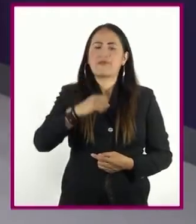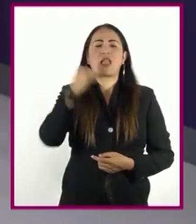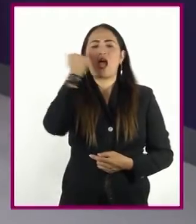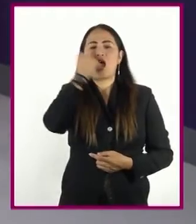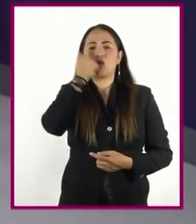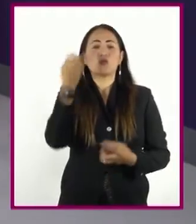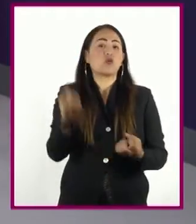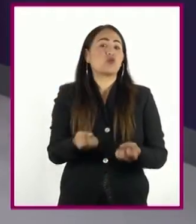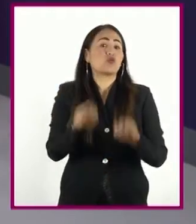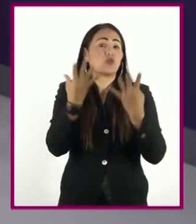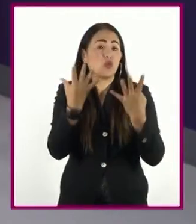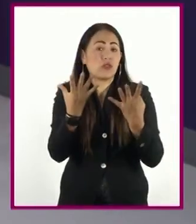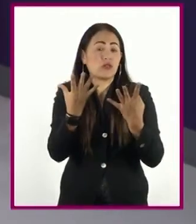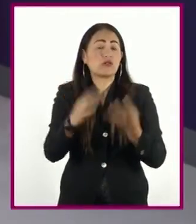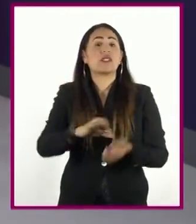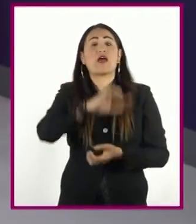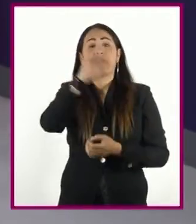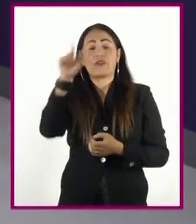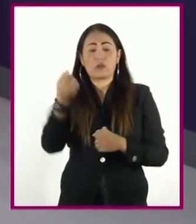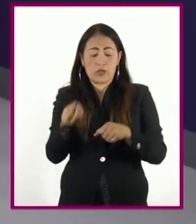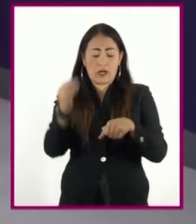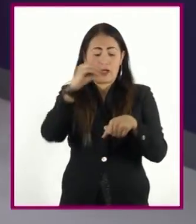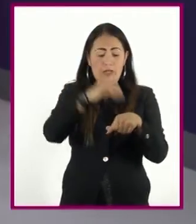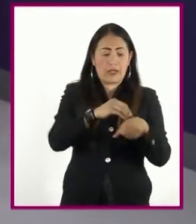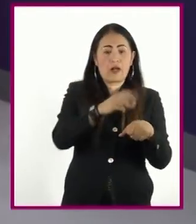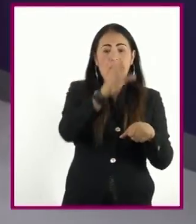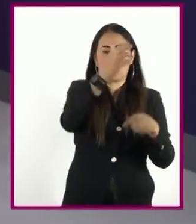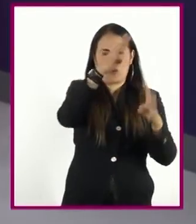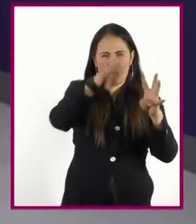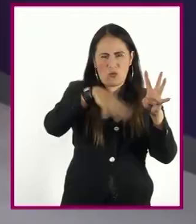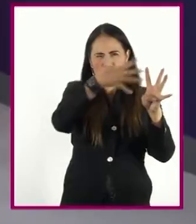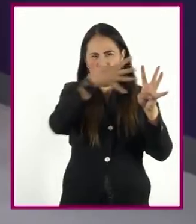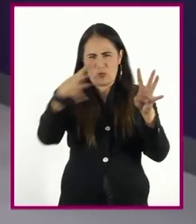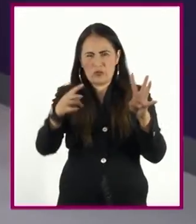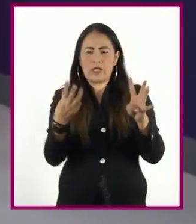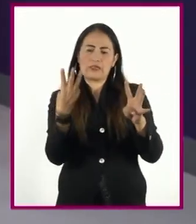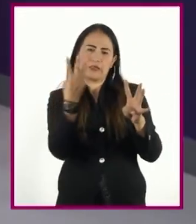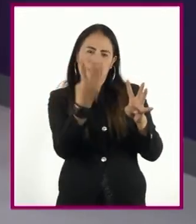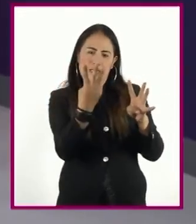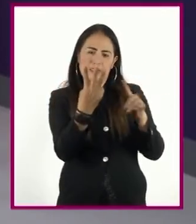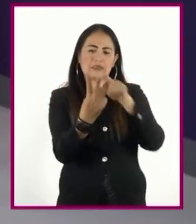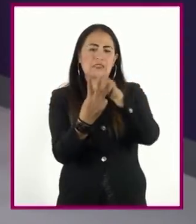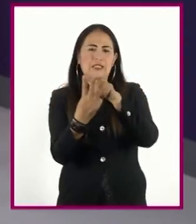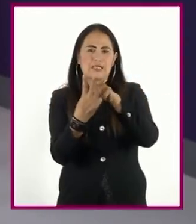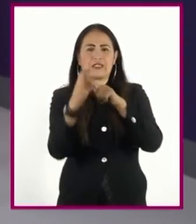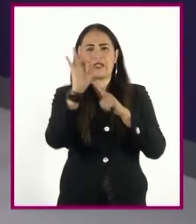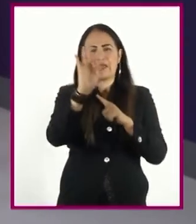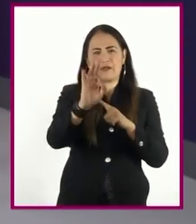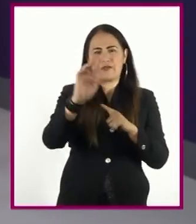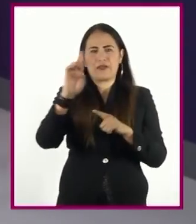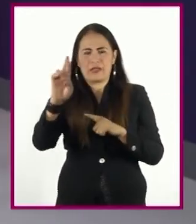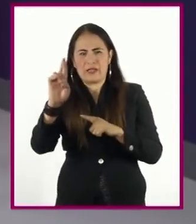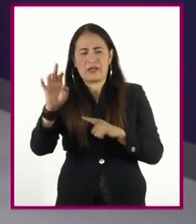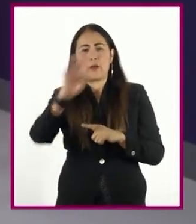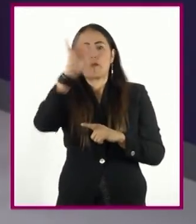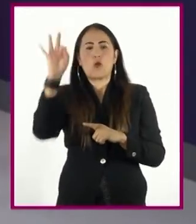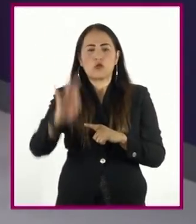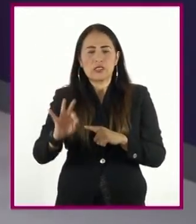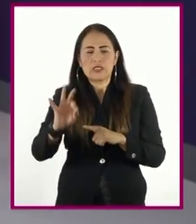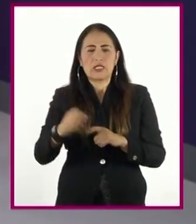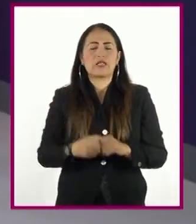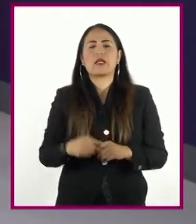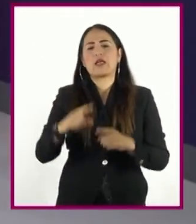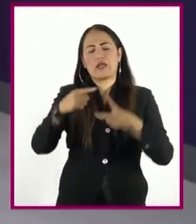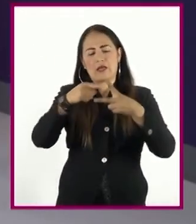y aprovechemos para agregar 3 columnas a la tabla y colocar en ellas la frecuencia relativa, el porcentaje y la medida